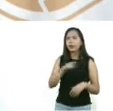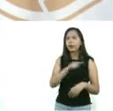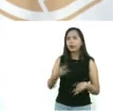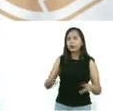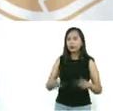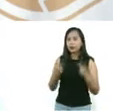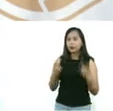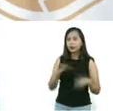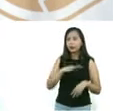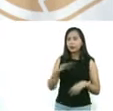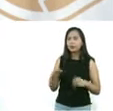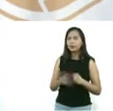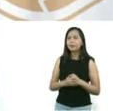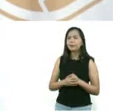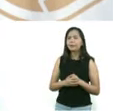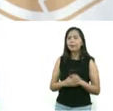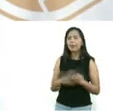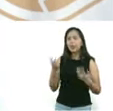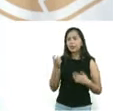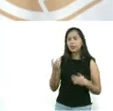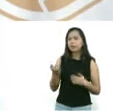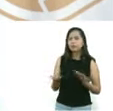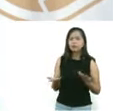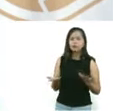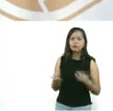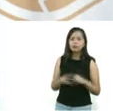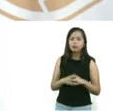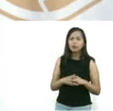revocable. Son esquemas, digamos,